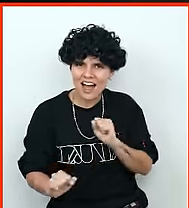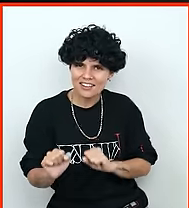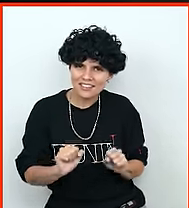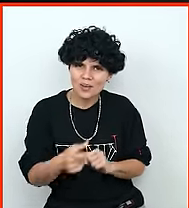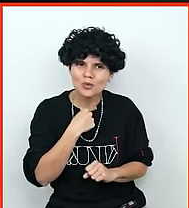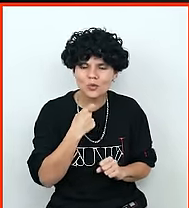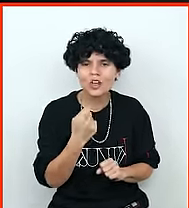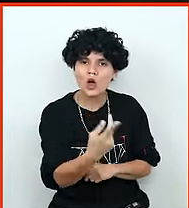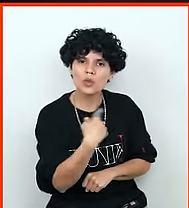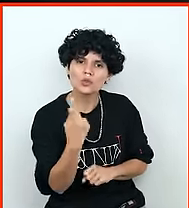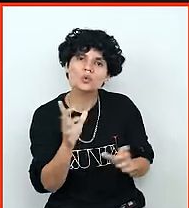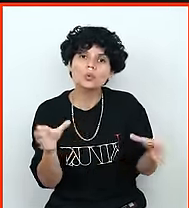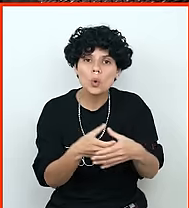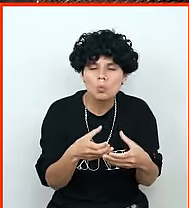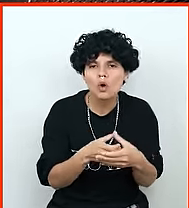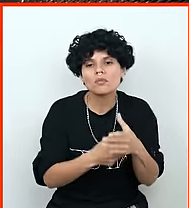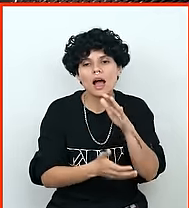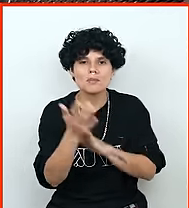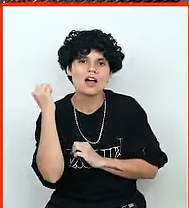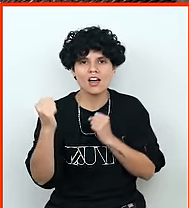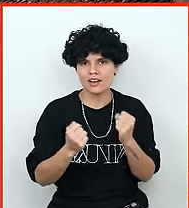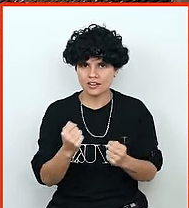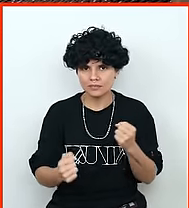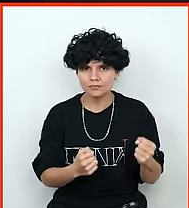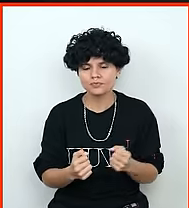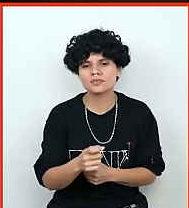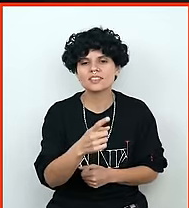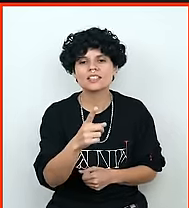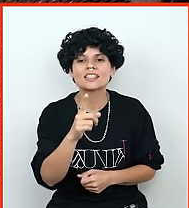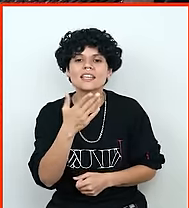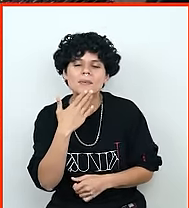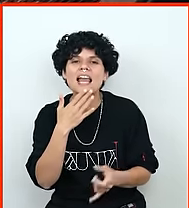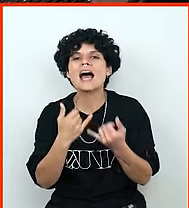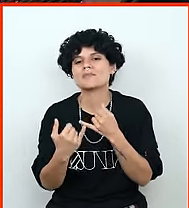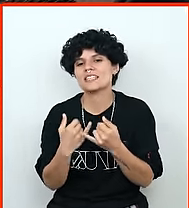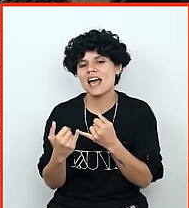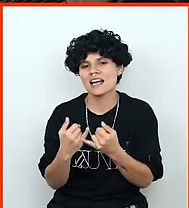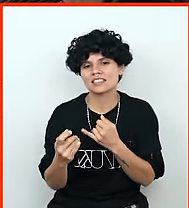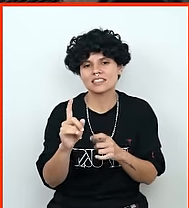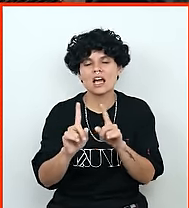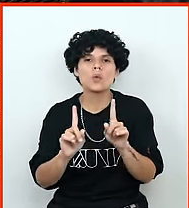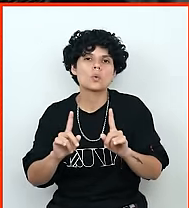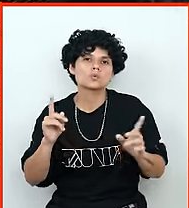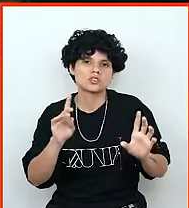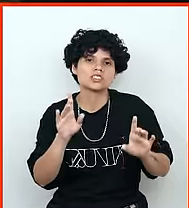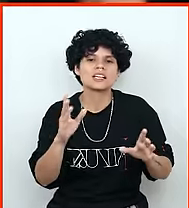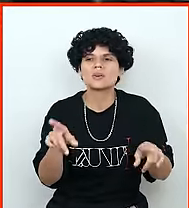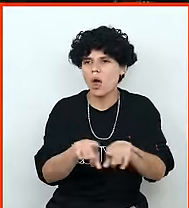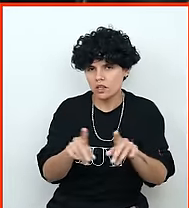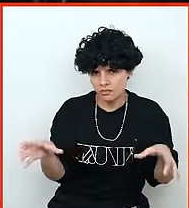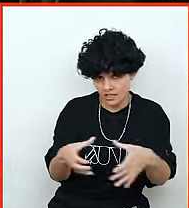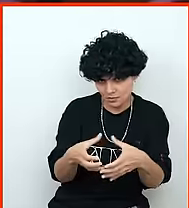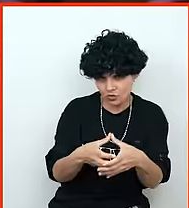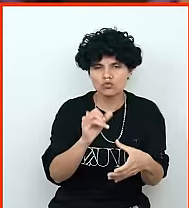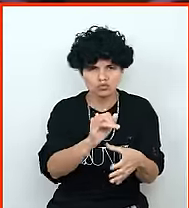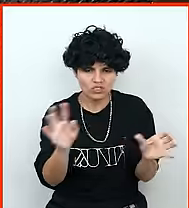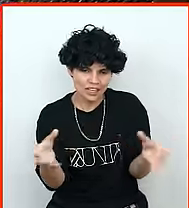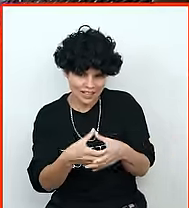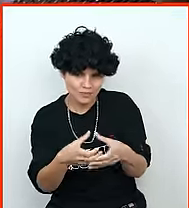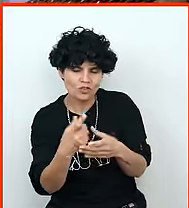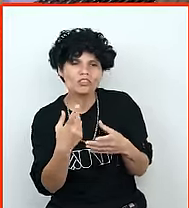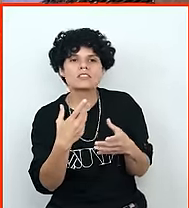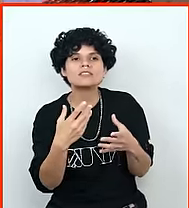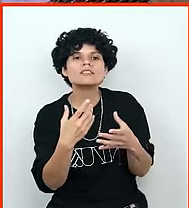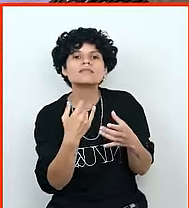le encanta la salsa, y tenemos como un grupito. Y lo bueno es que tenemos varias amigas que también son... Es un equipo, ahí va. Claro,